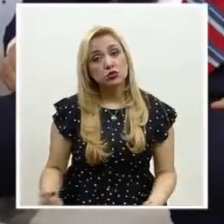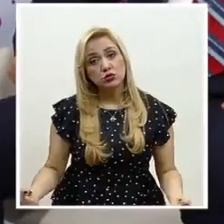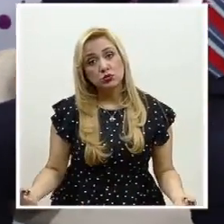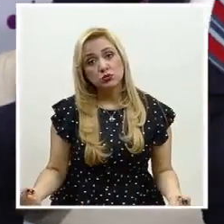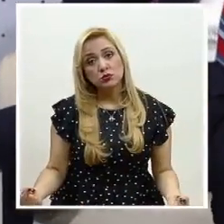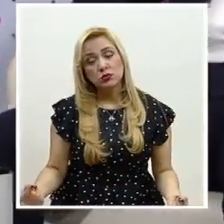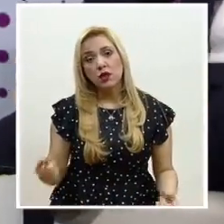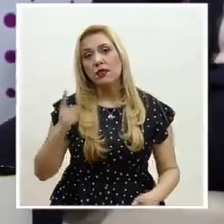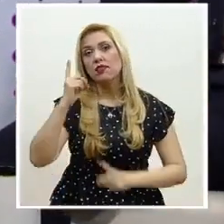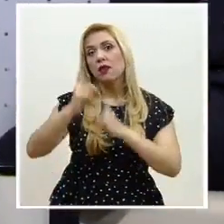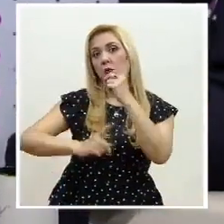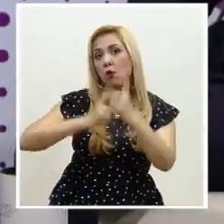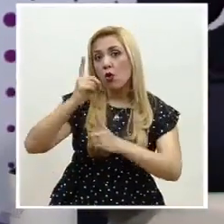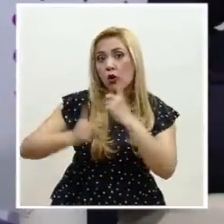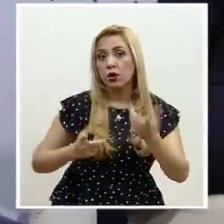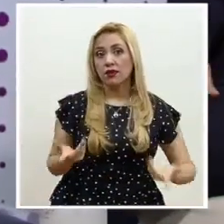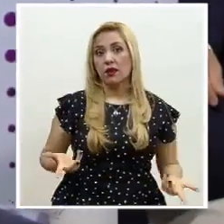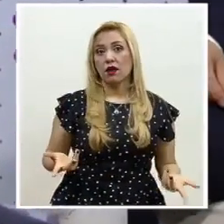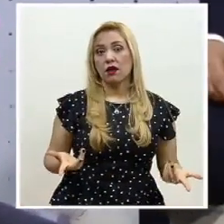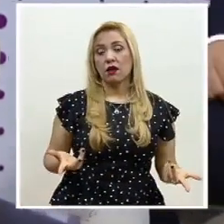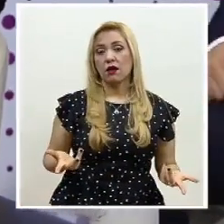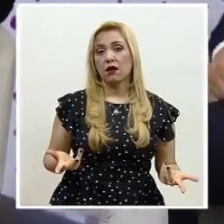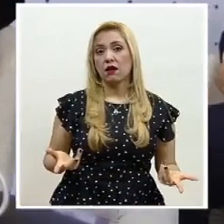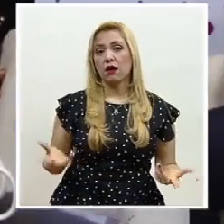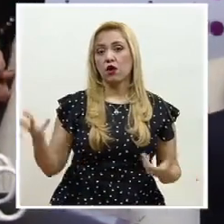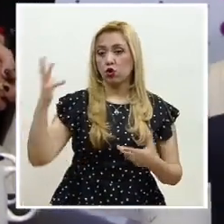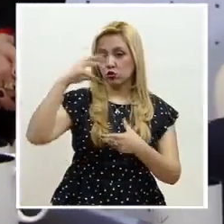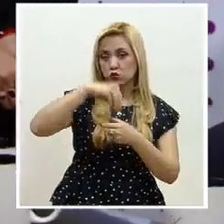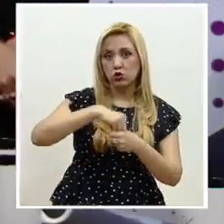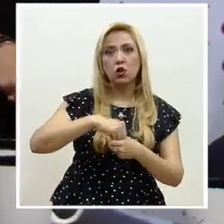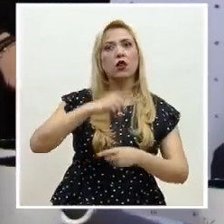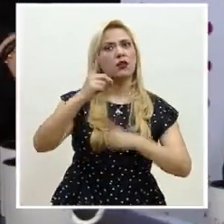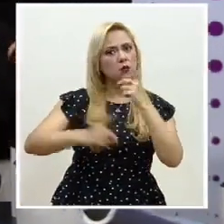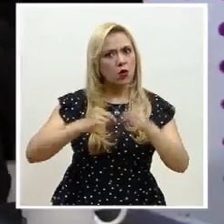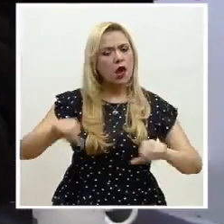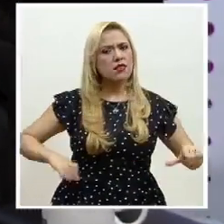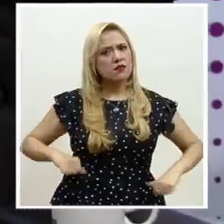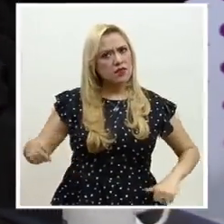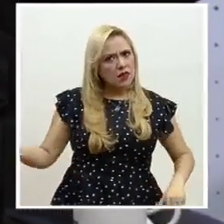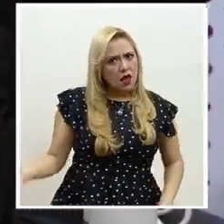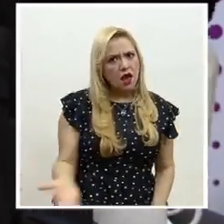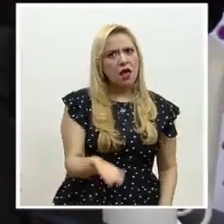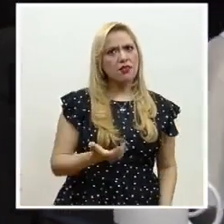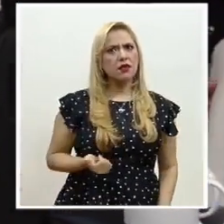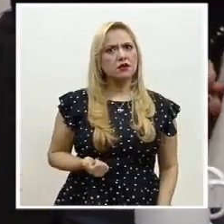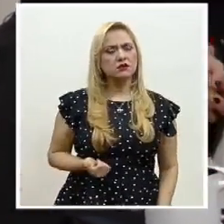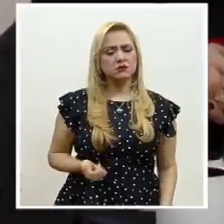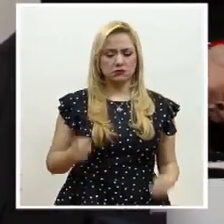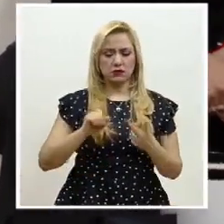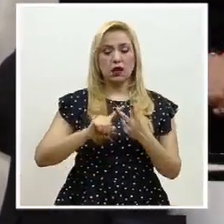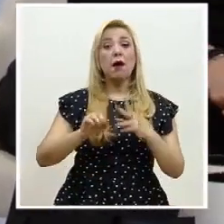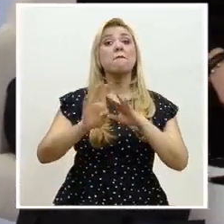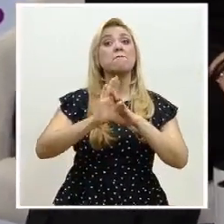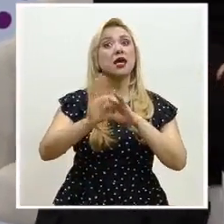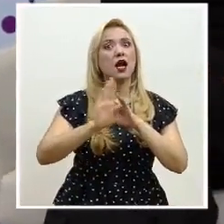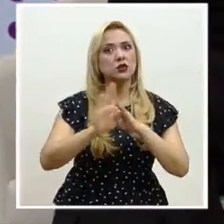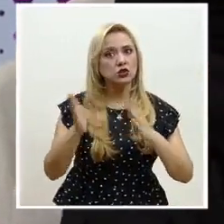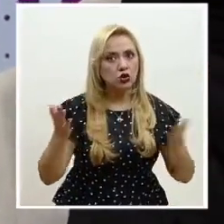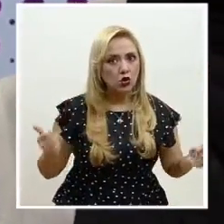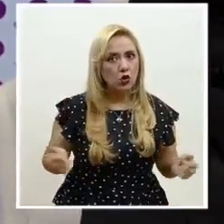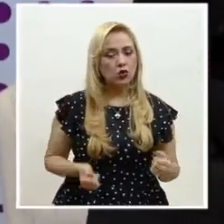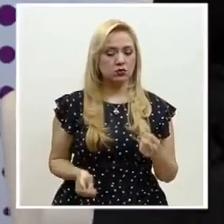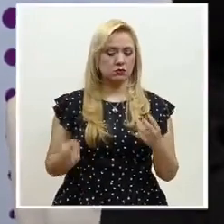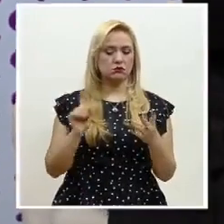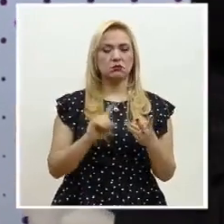el deporte y el papel de la inclusión en actividades deportivas. Los temas de migración han llegado así también.